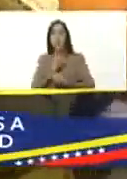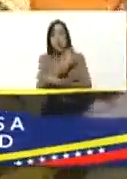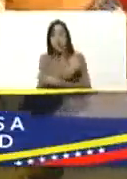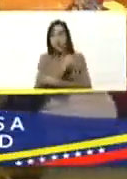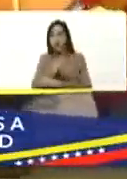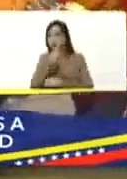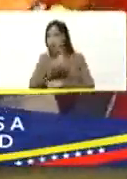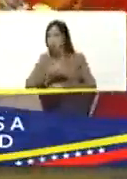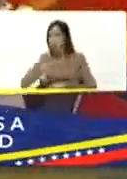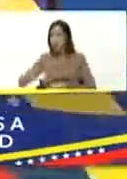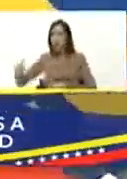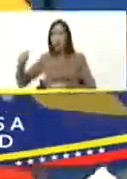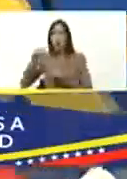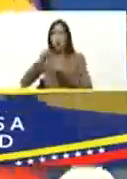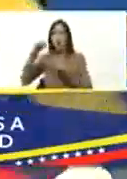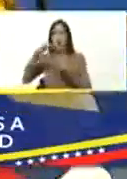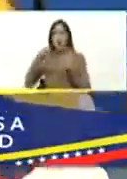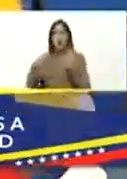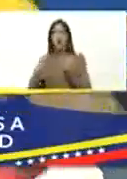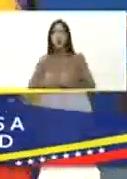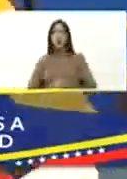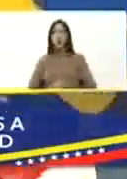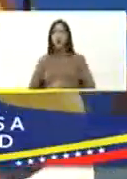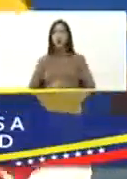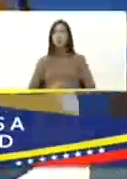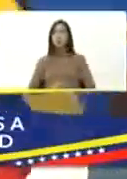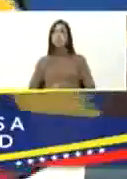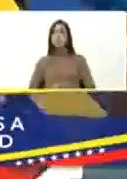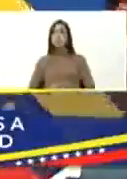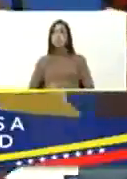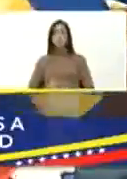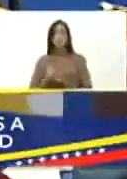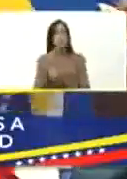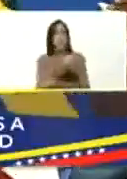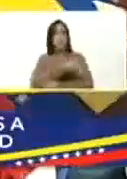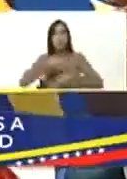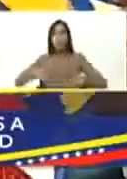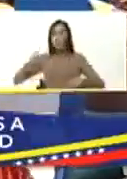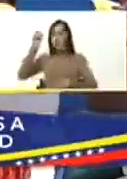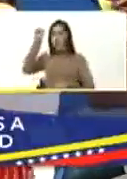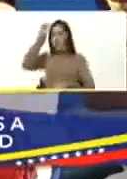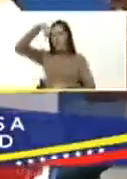sus brazos, de sus ramas. Es maravillosa la sabiduría.